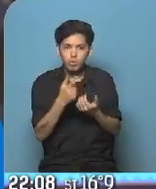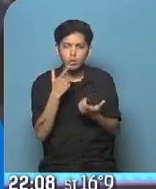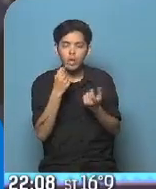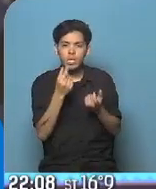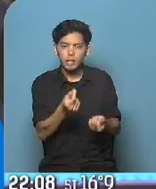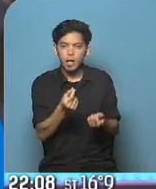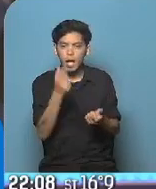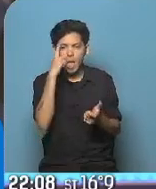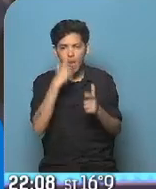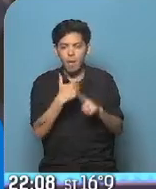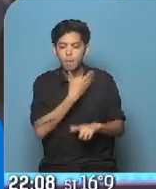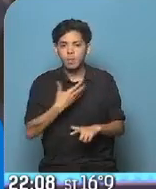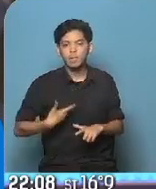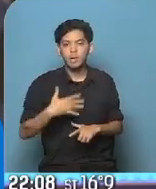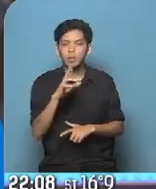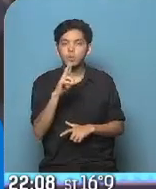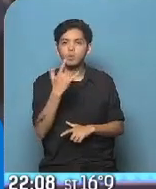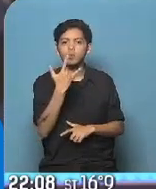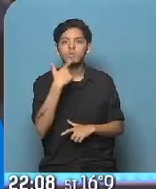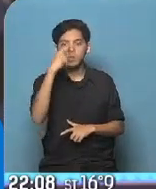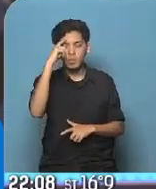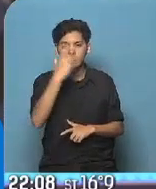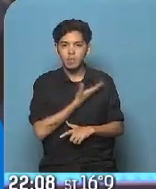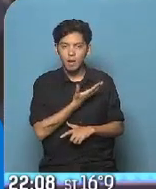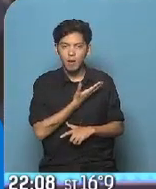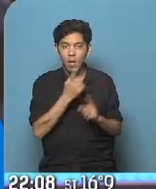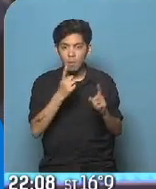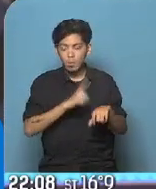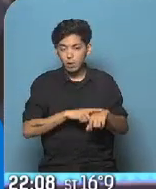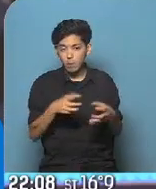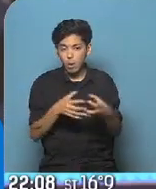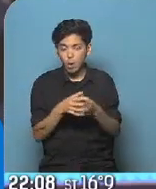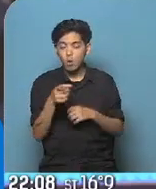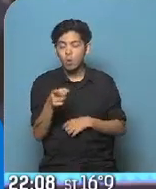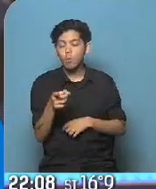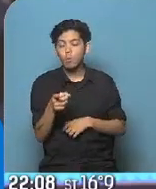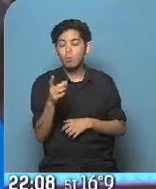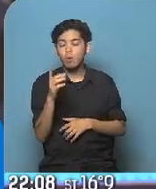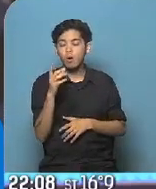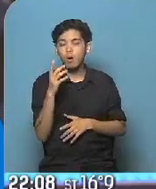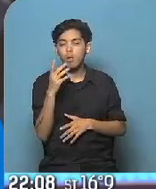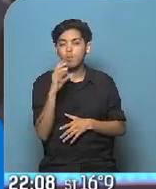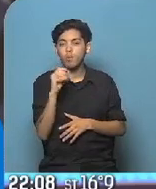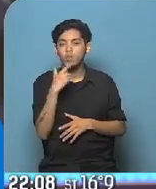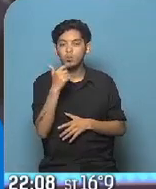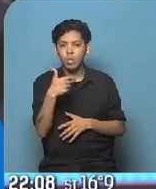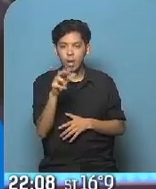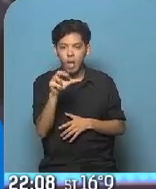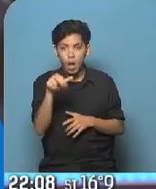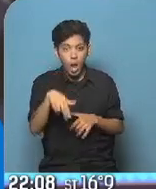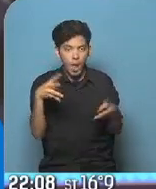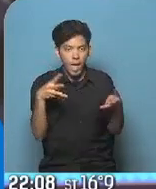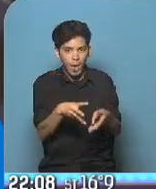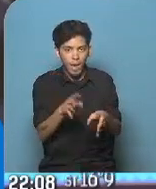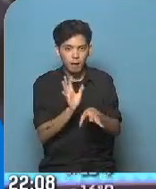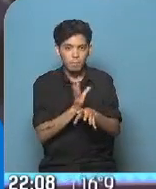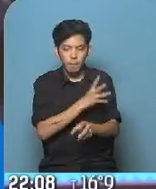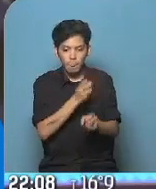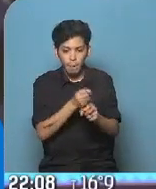la expresidenta Dilma Rousseff, y al mismo tiempo desde el propio partido de Bolsonaro están diciendo ahora es la guerra, como si hasta